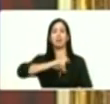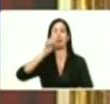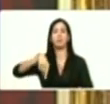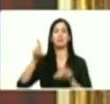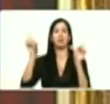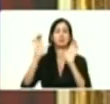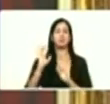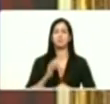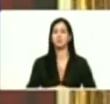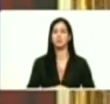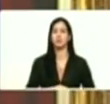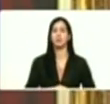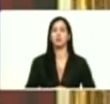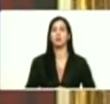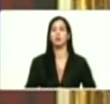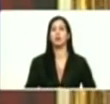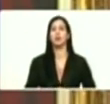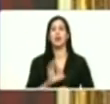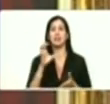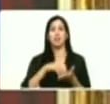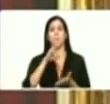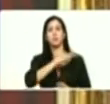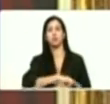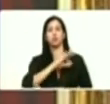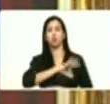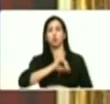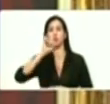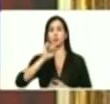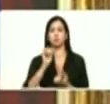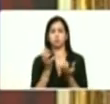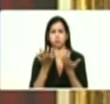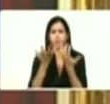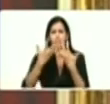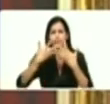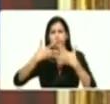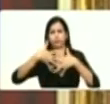el estado de las misiones socialistas que tiene se va integrando